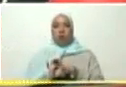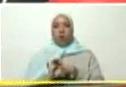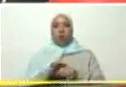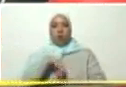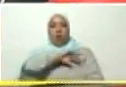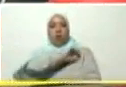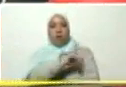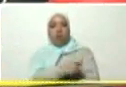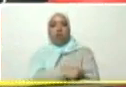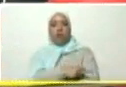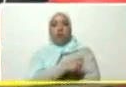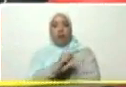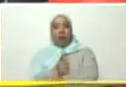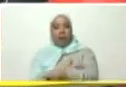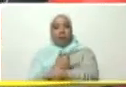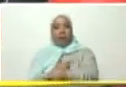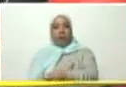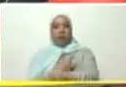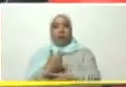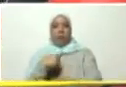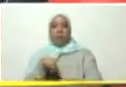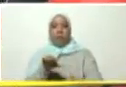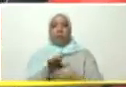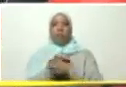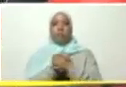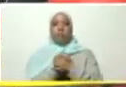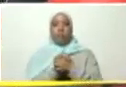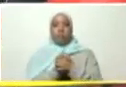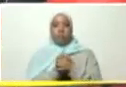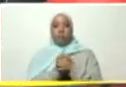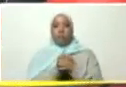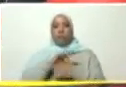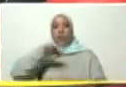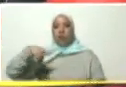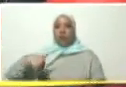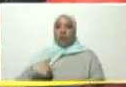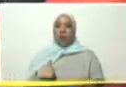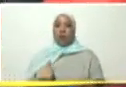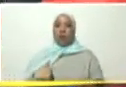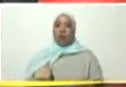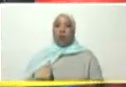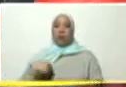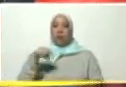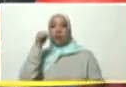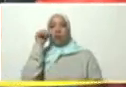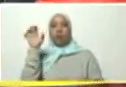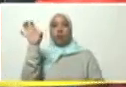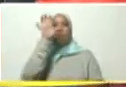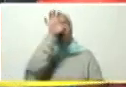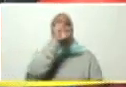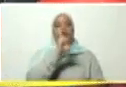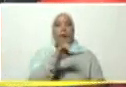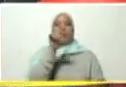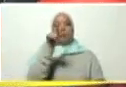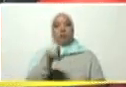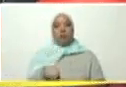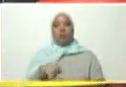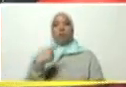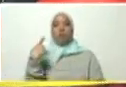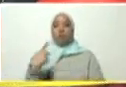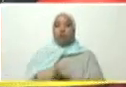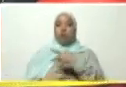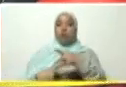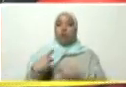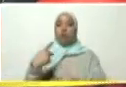fuerzas hermanas a las fuerzas aliadas a nuestro querido gran Polo patriótico que también lleva un proceso